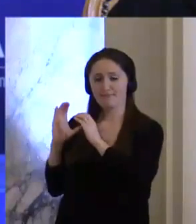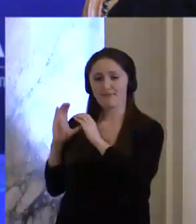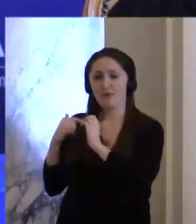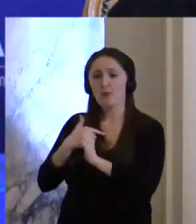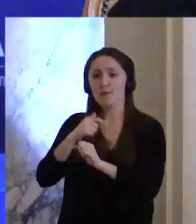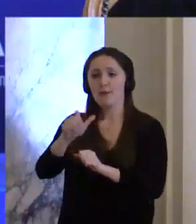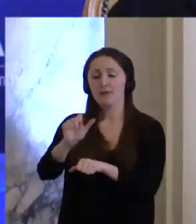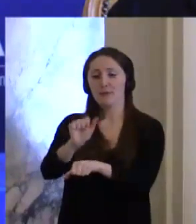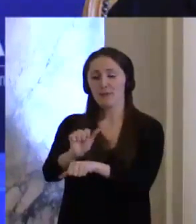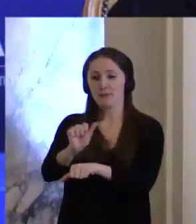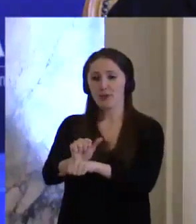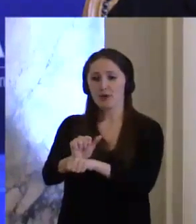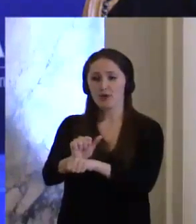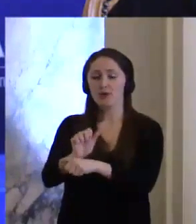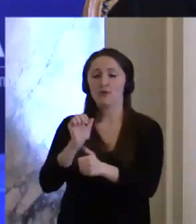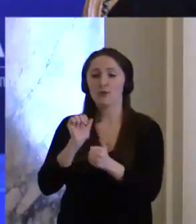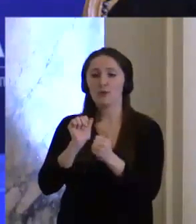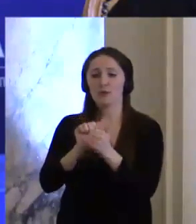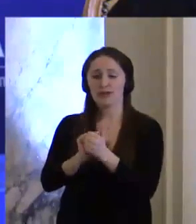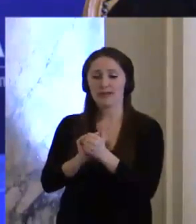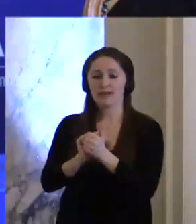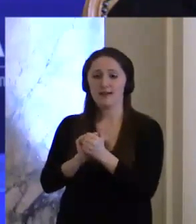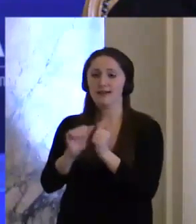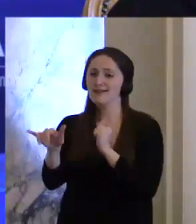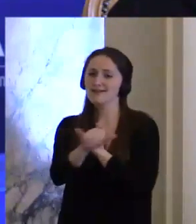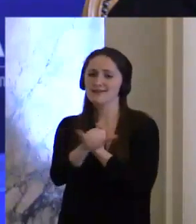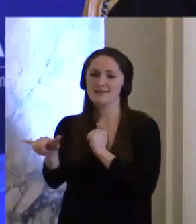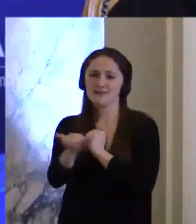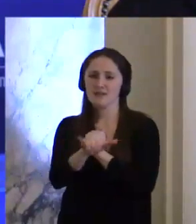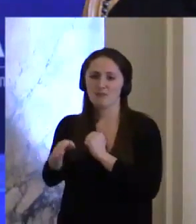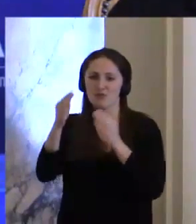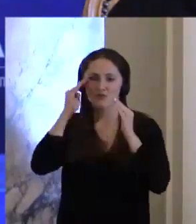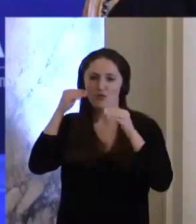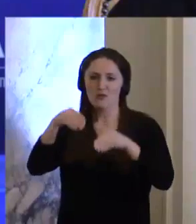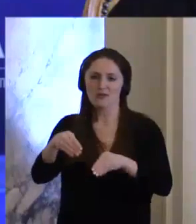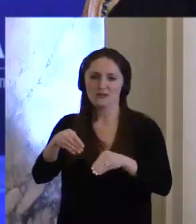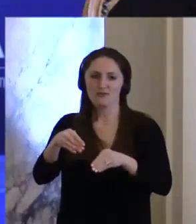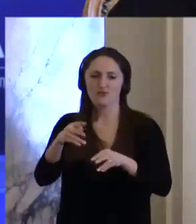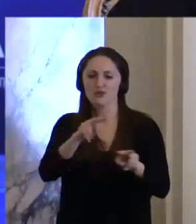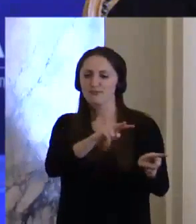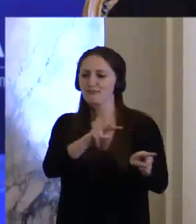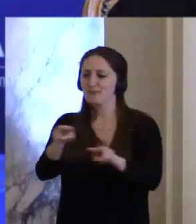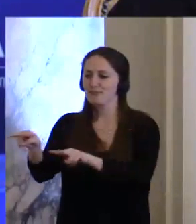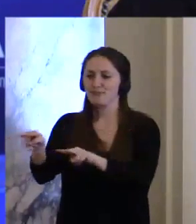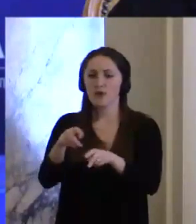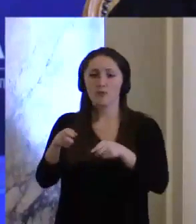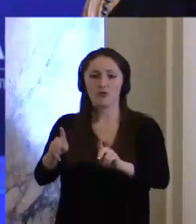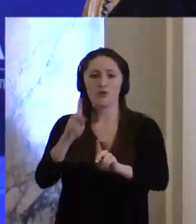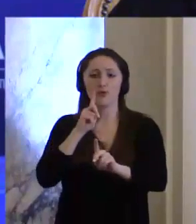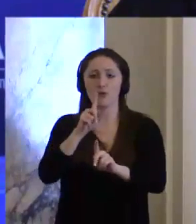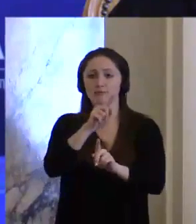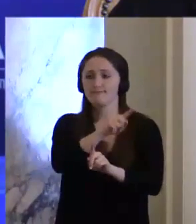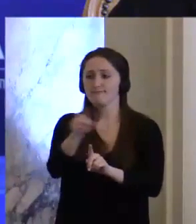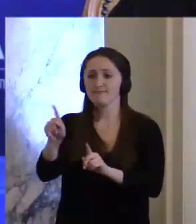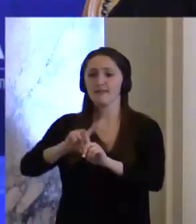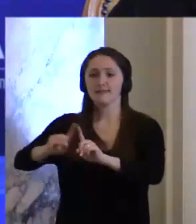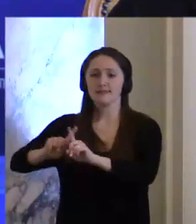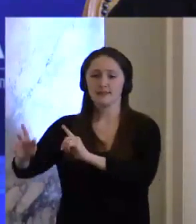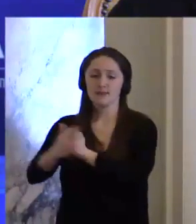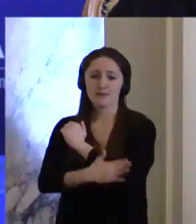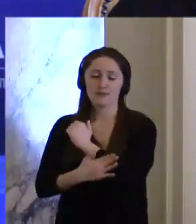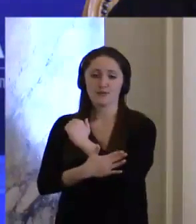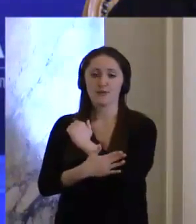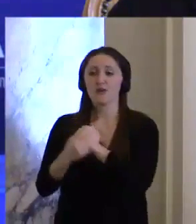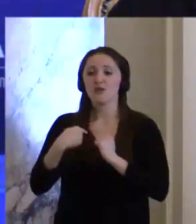las autoridades de esos países. Creo que es un tema que no se puede tratar todo con la misma brocha, todo con el